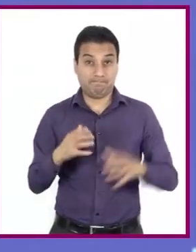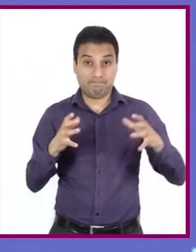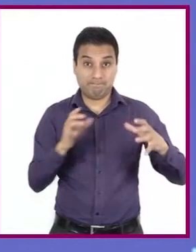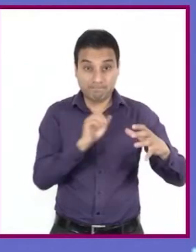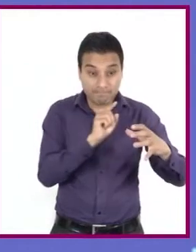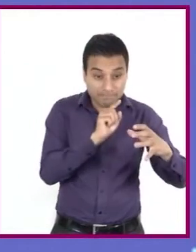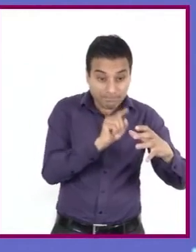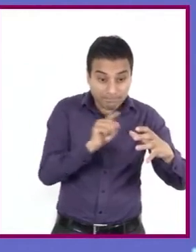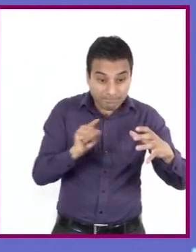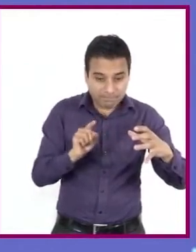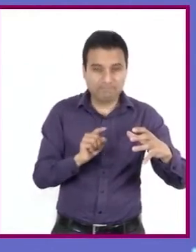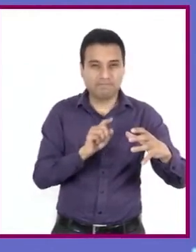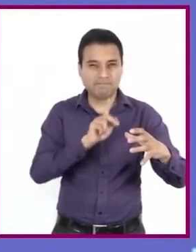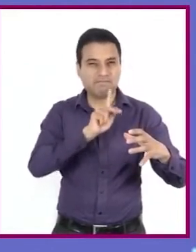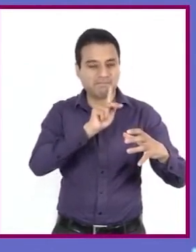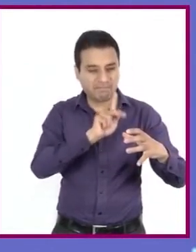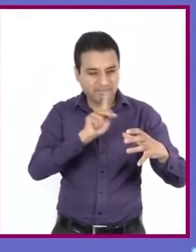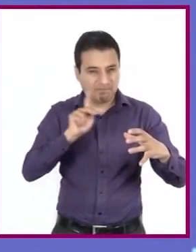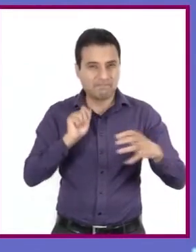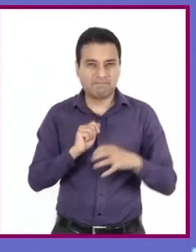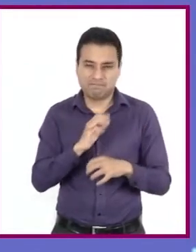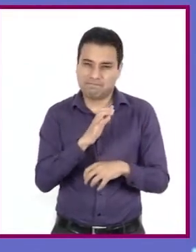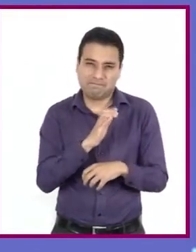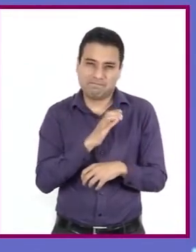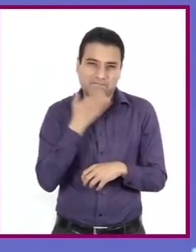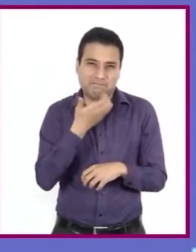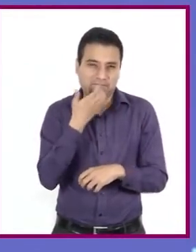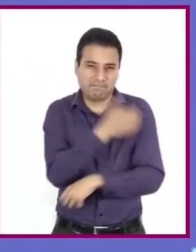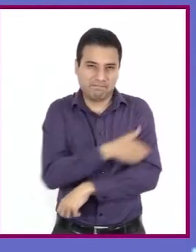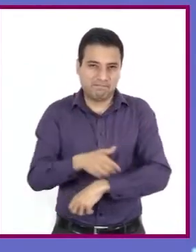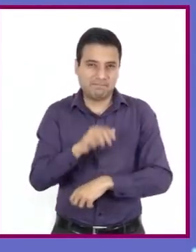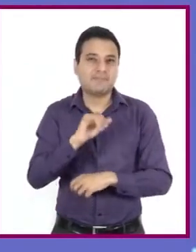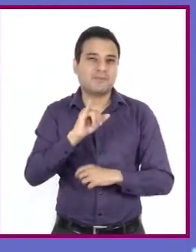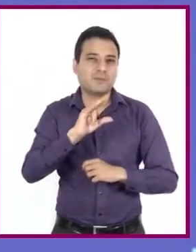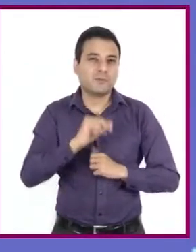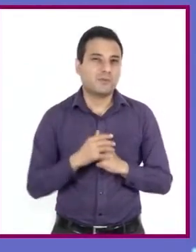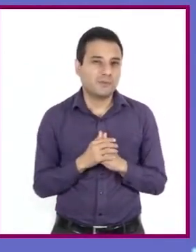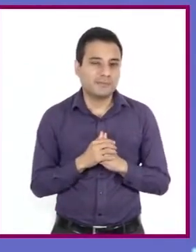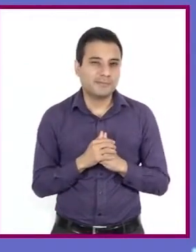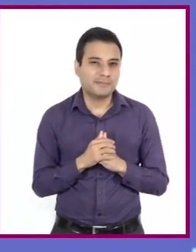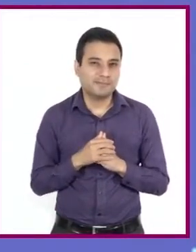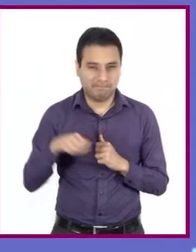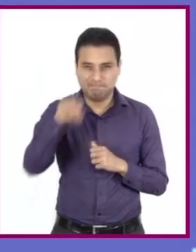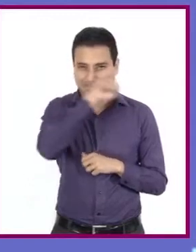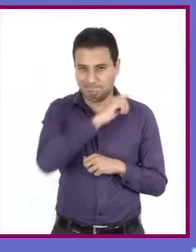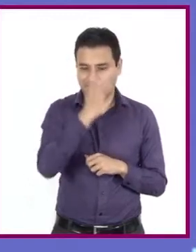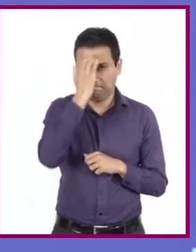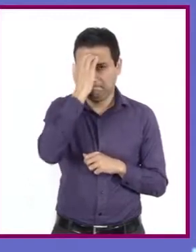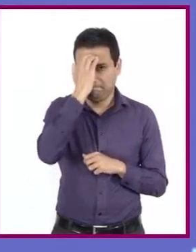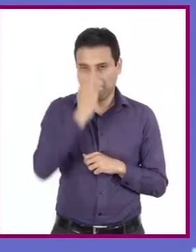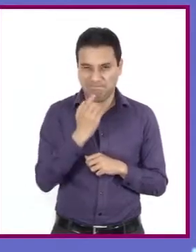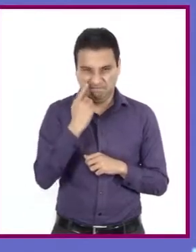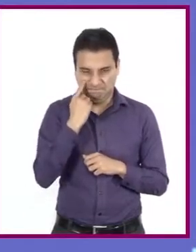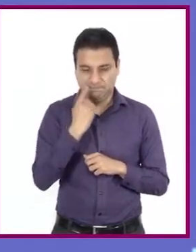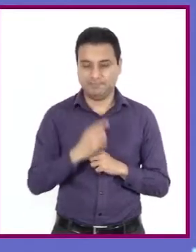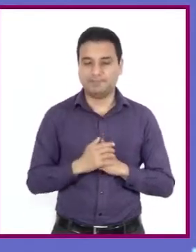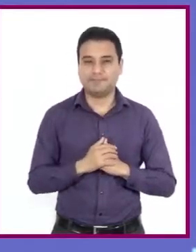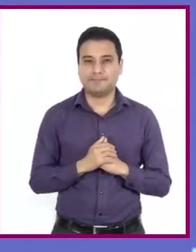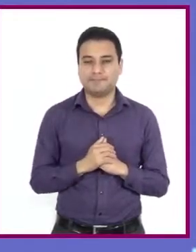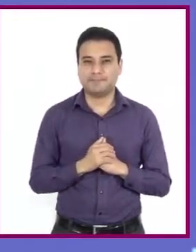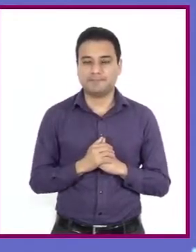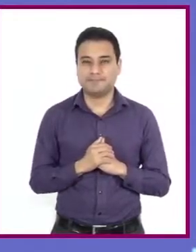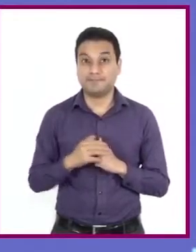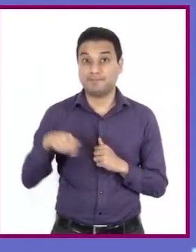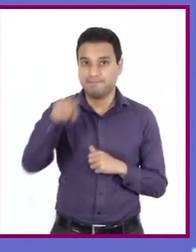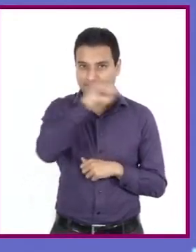sí. Eso pasa en todas las familias, ¿no? Reconozcan bien a los miembros de cada grupo, pues